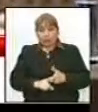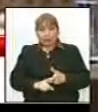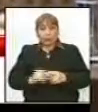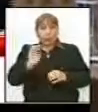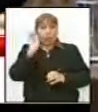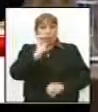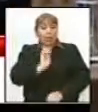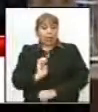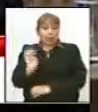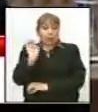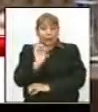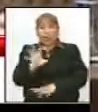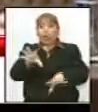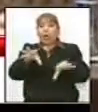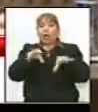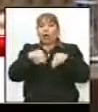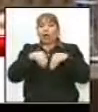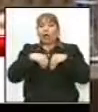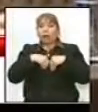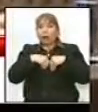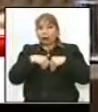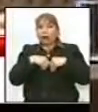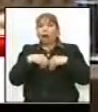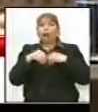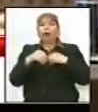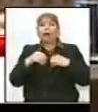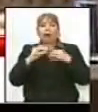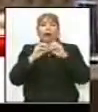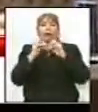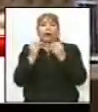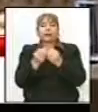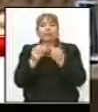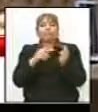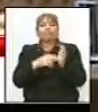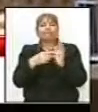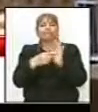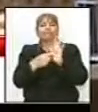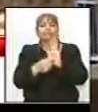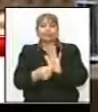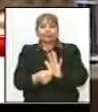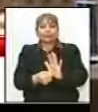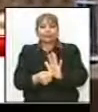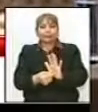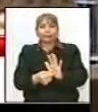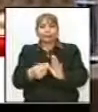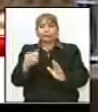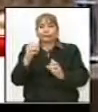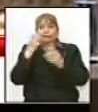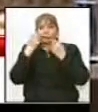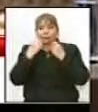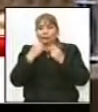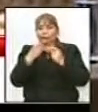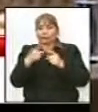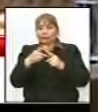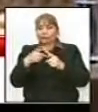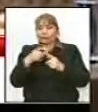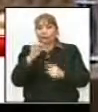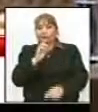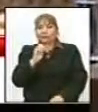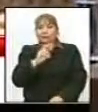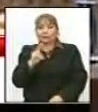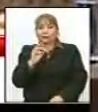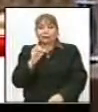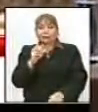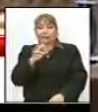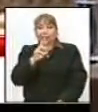europea aceptó a la organización definir a Sendero Luminoso como organización terrorista. Y